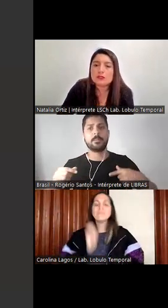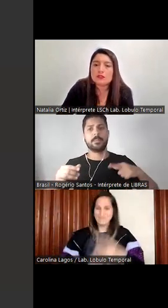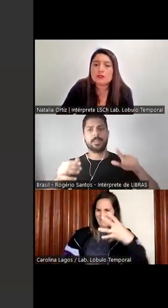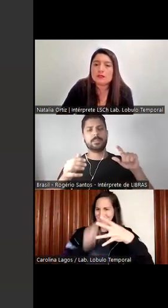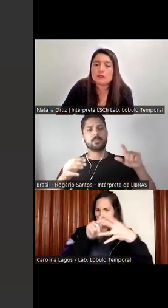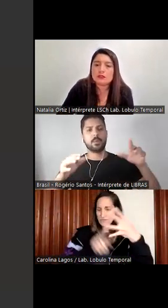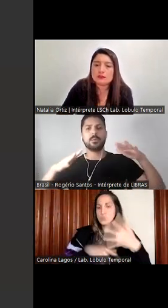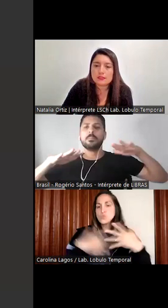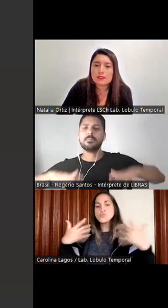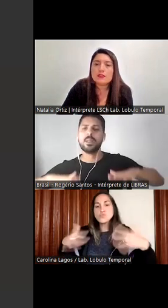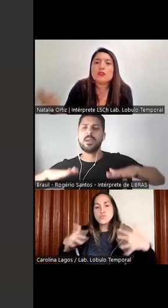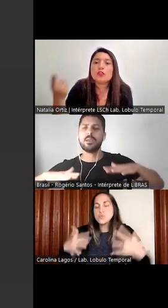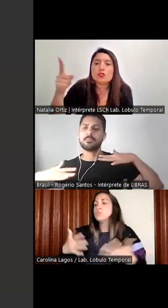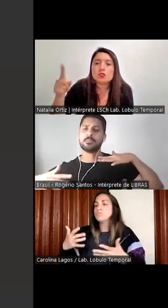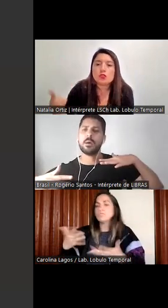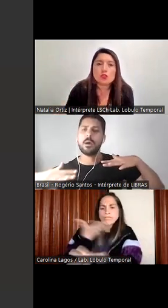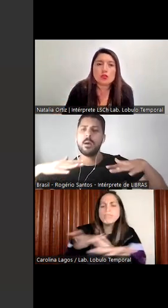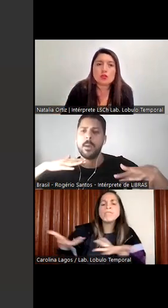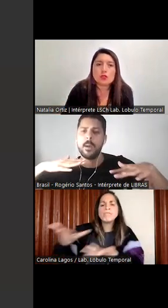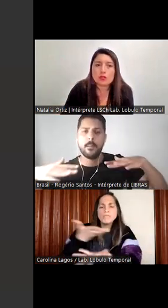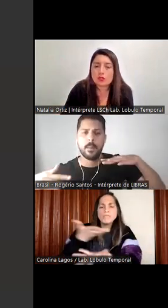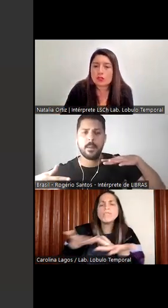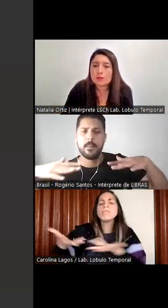lentos, ¿sí?